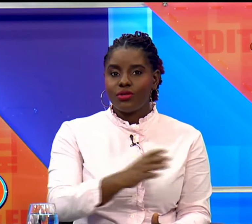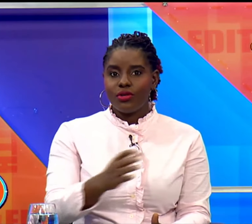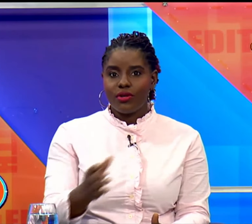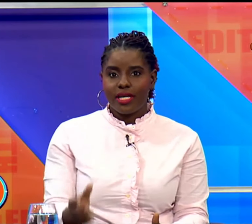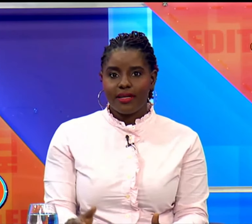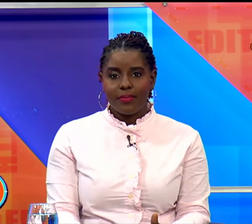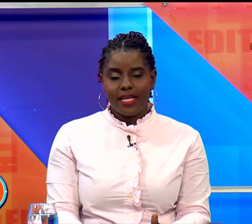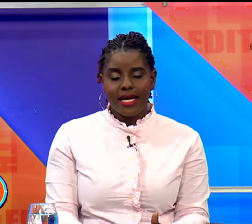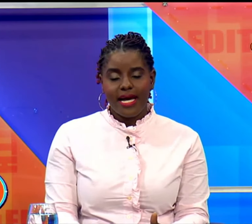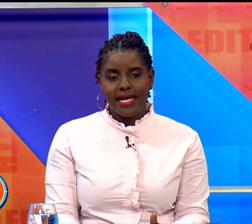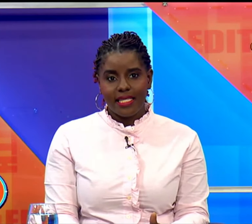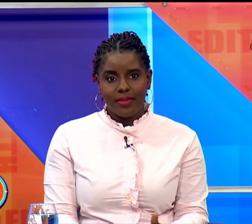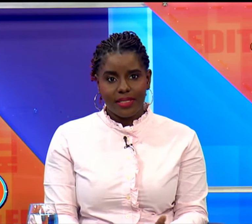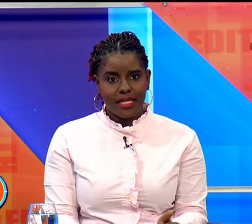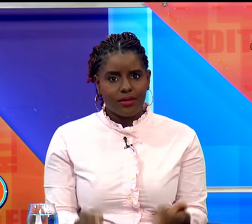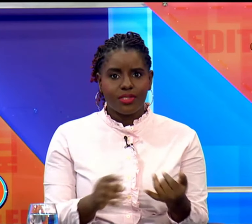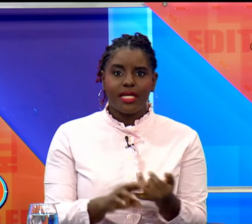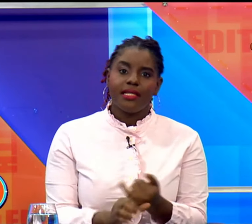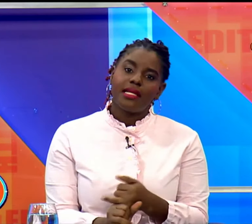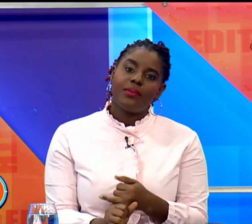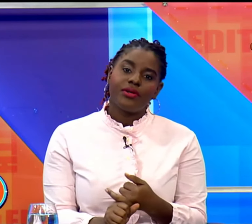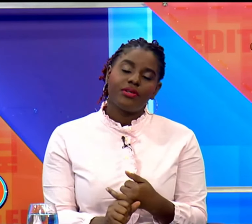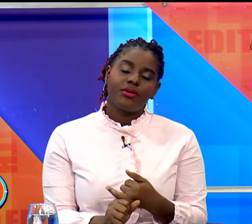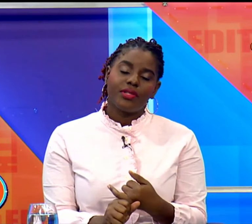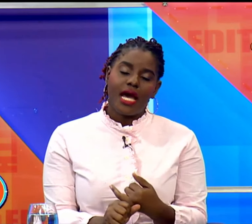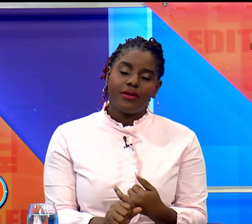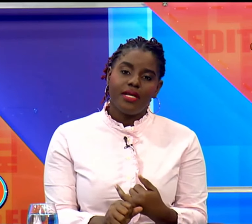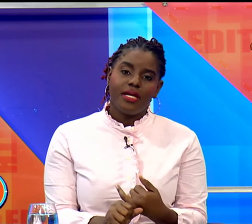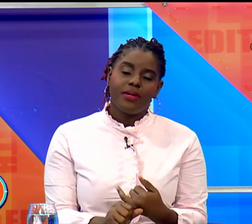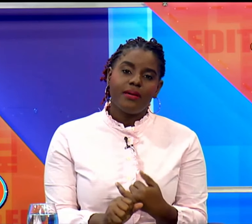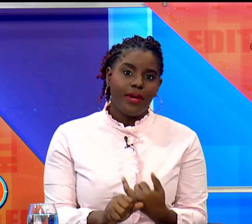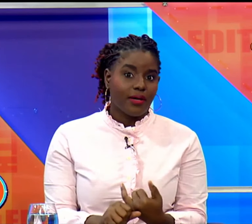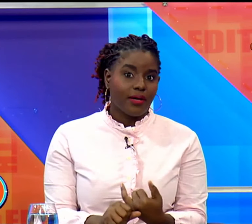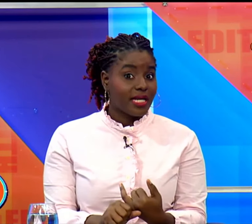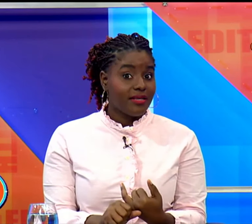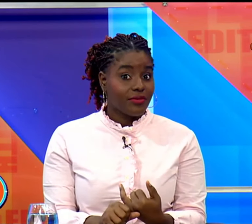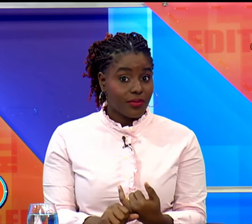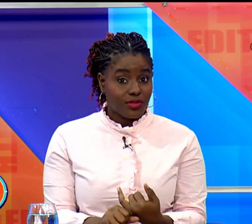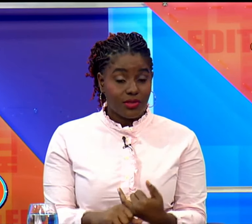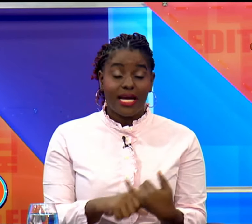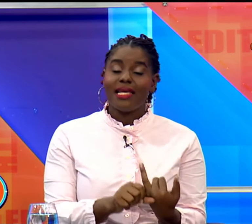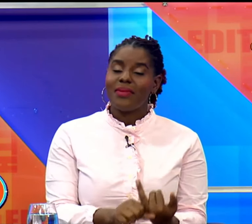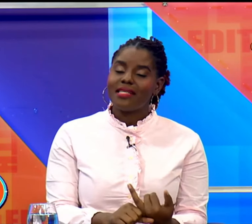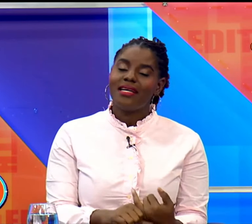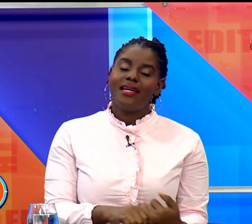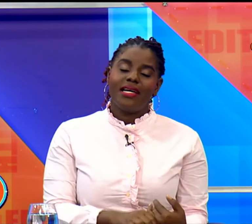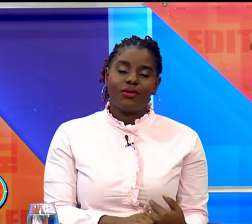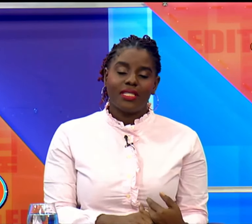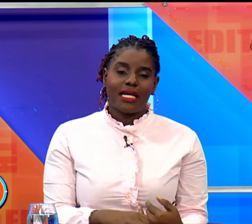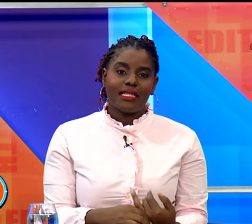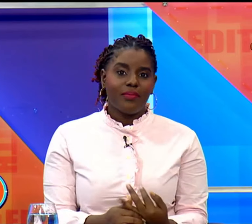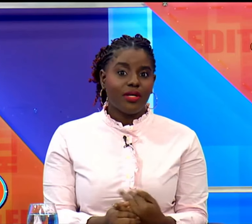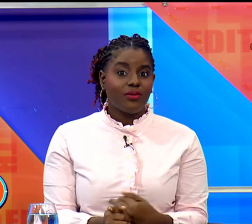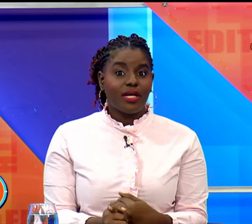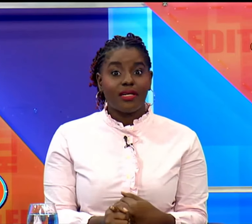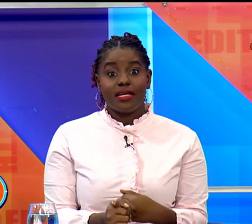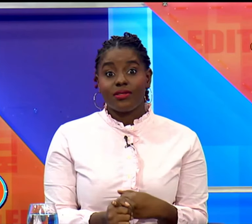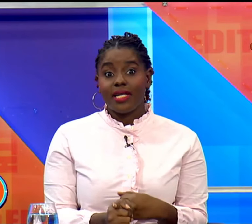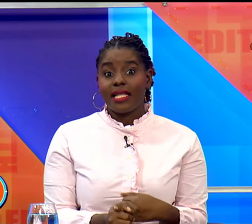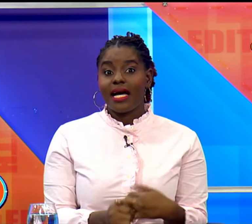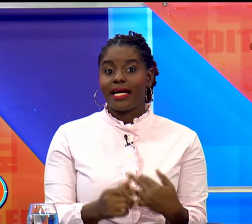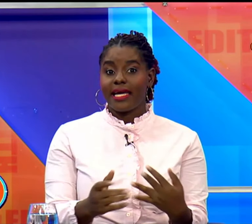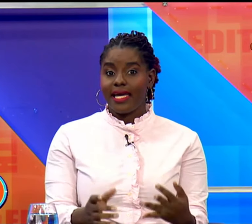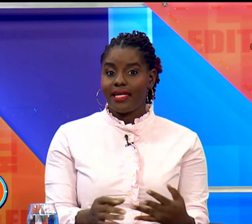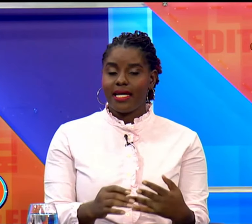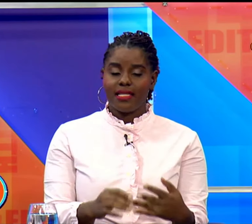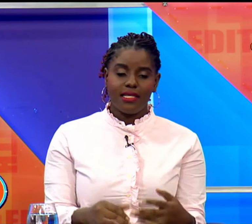y todo lo que refleja el tema haitiano. Usted entra al periódico Diario Libre, va a encontrar la información. Además, encontrará también una